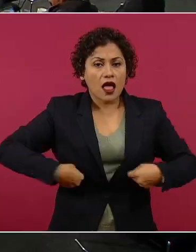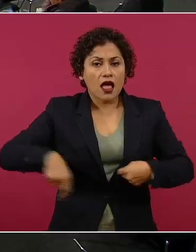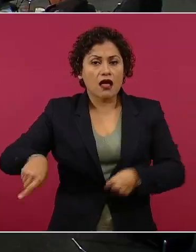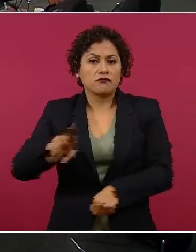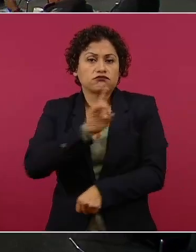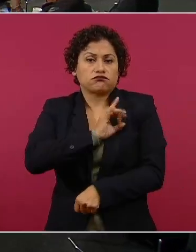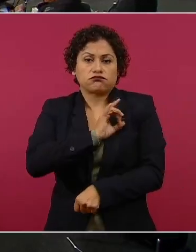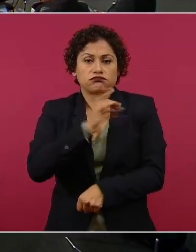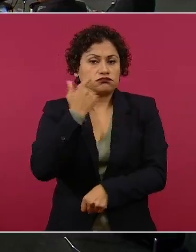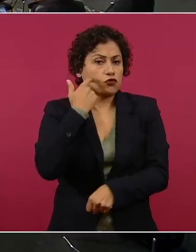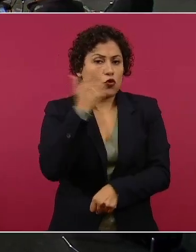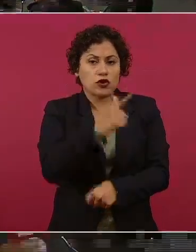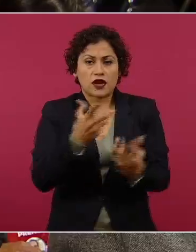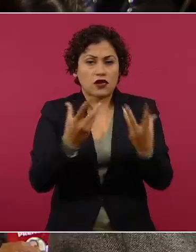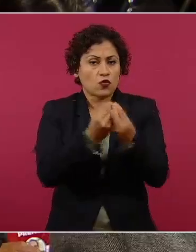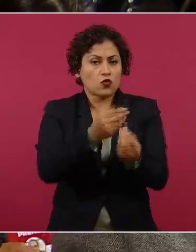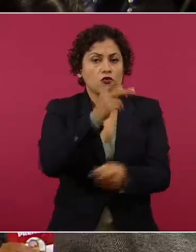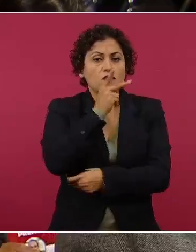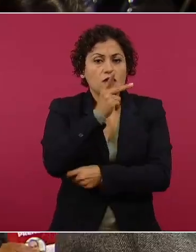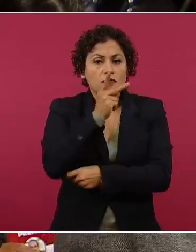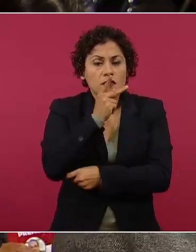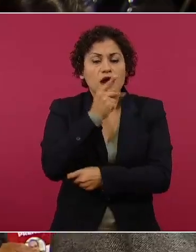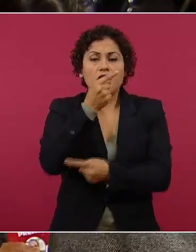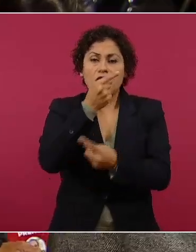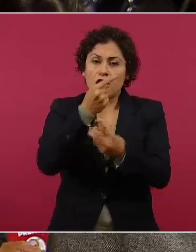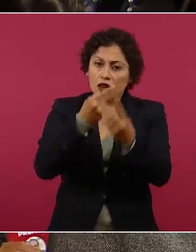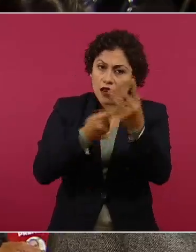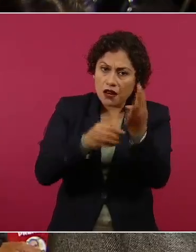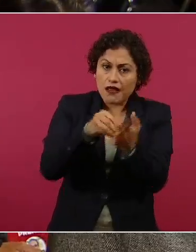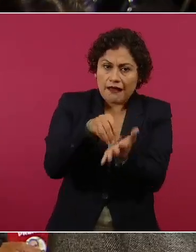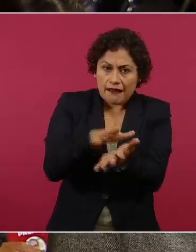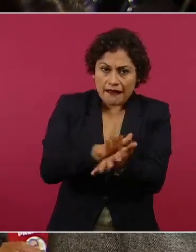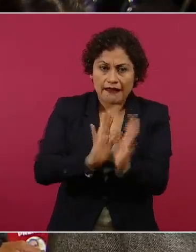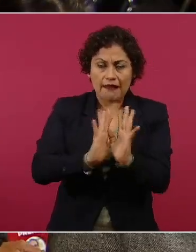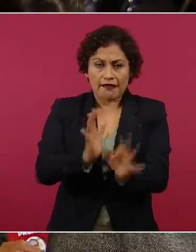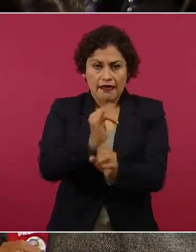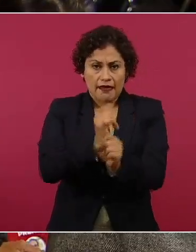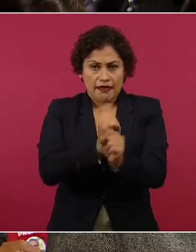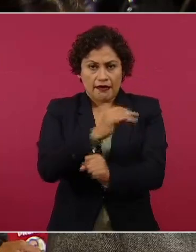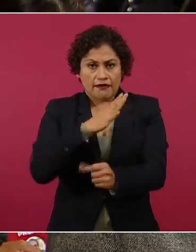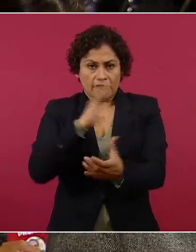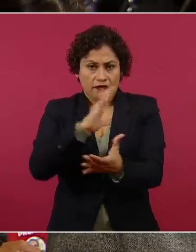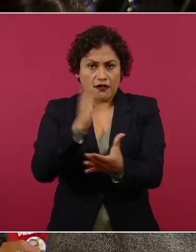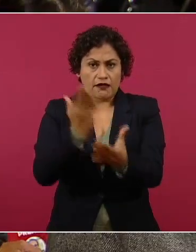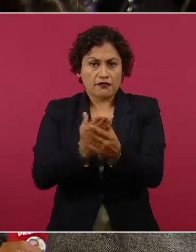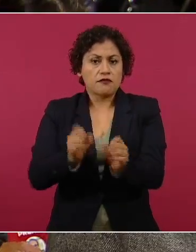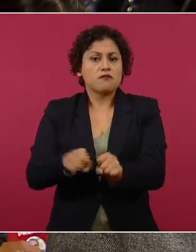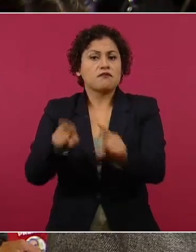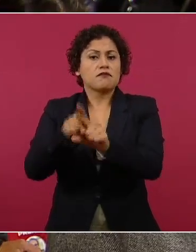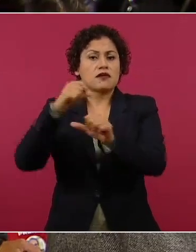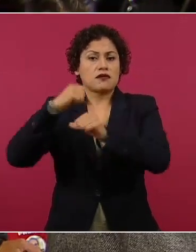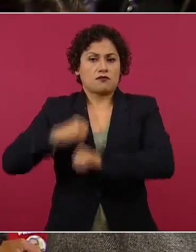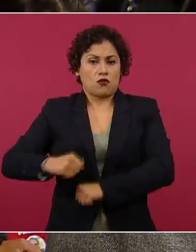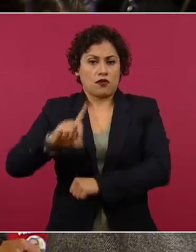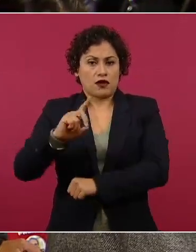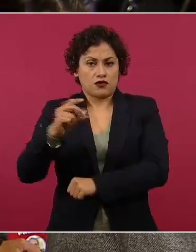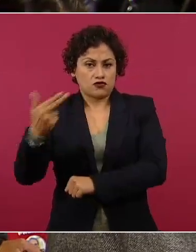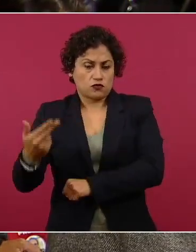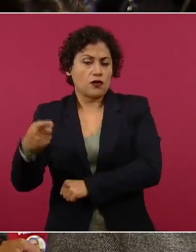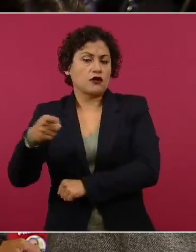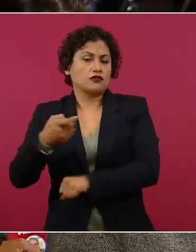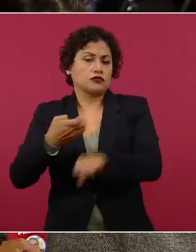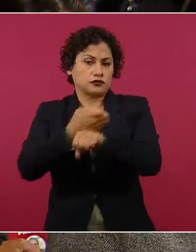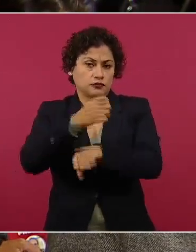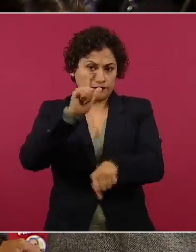su padre. Aún ante diversos hechos similares documentados incluso por la Comisión de Derechos Humanos Estatal, la jueza